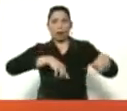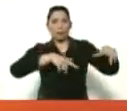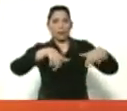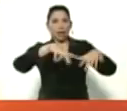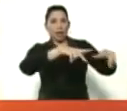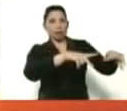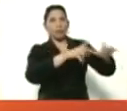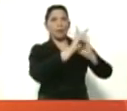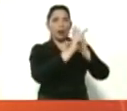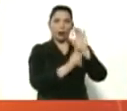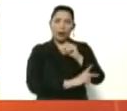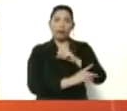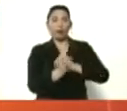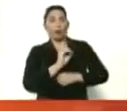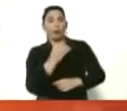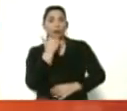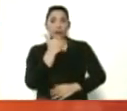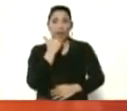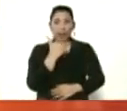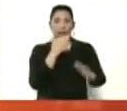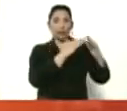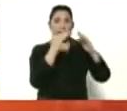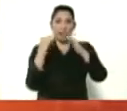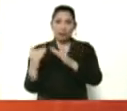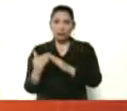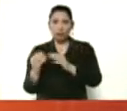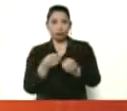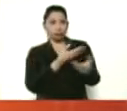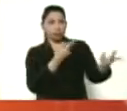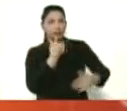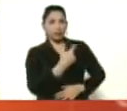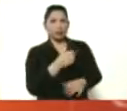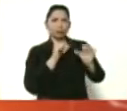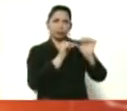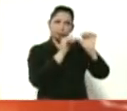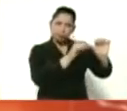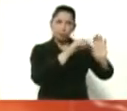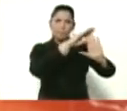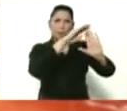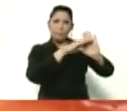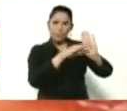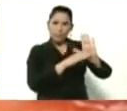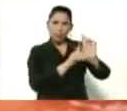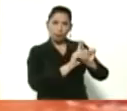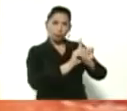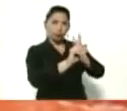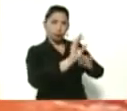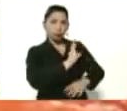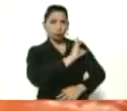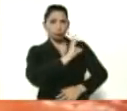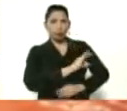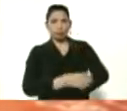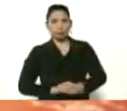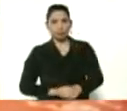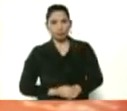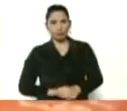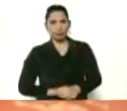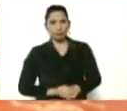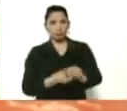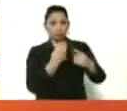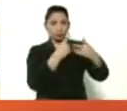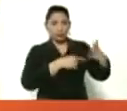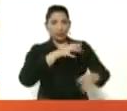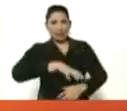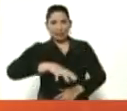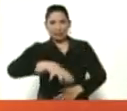alrededores de sus residencias, que, se, como usted decía, se mantengan las medidas de distanciamiento social, que en aquellos estados